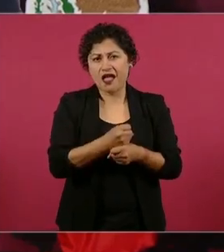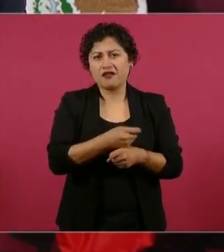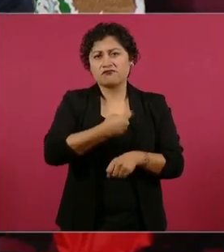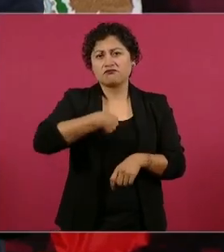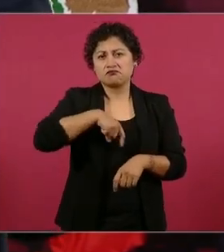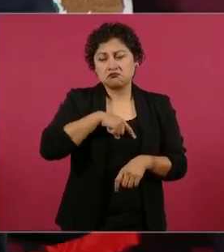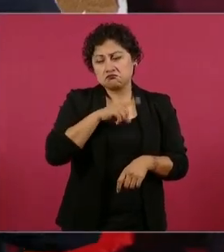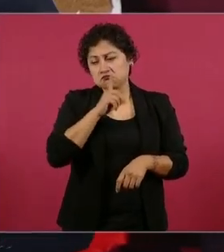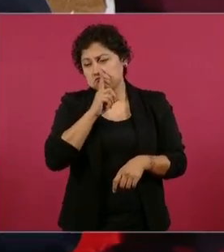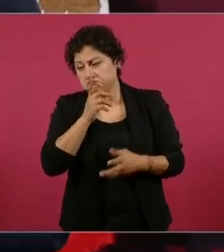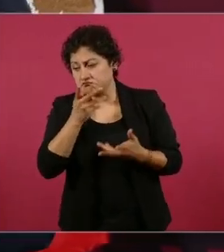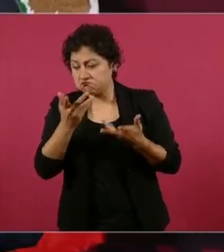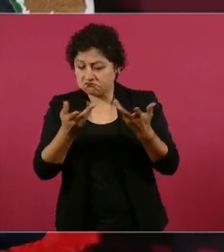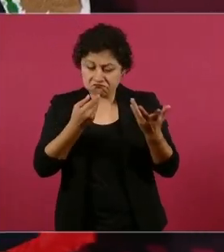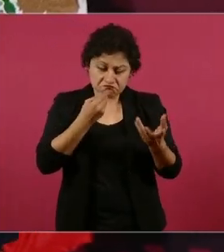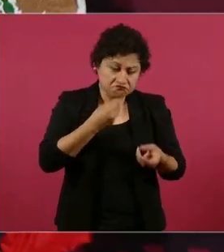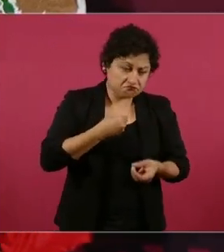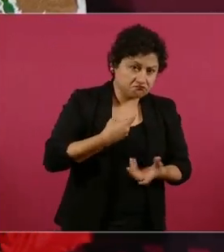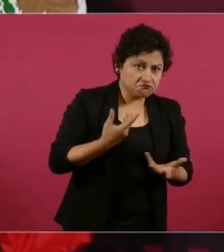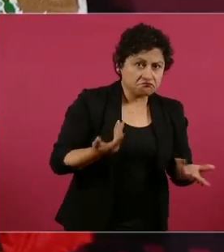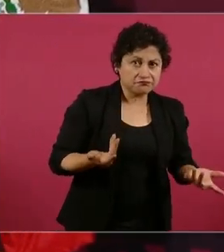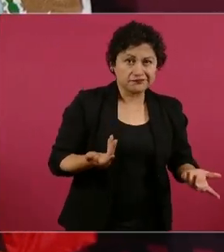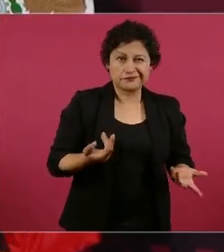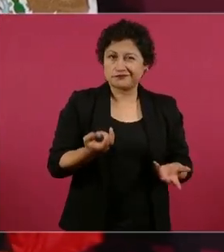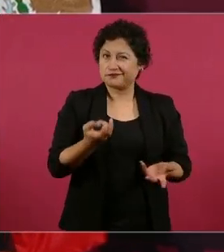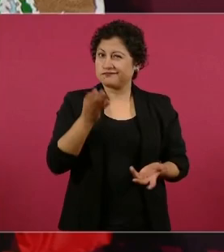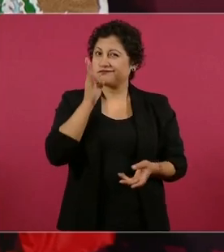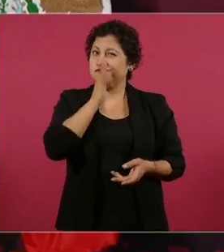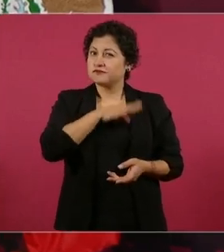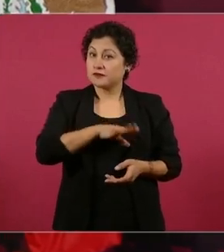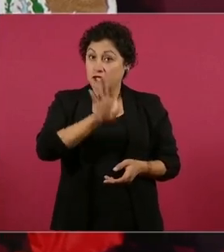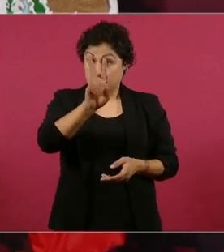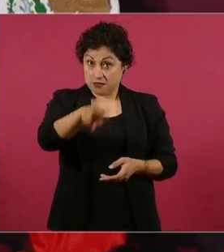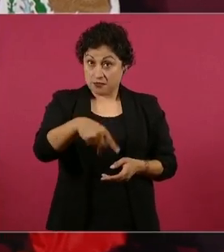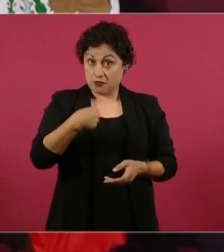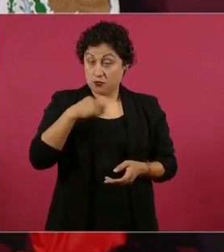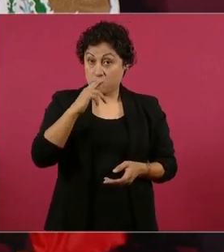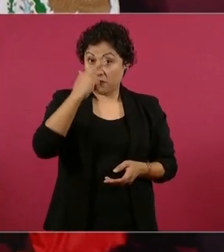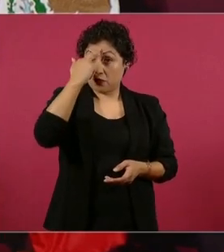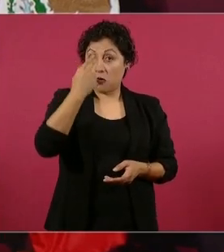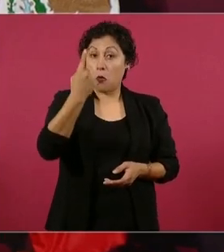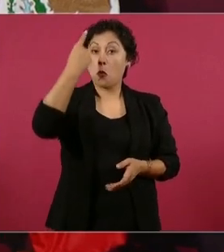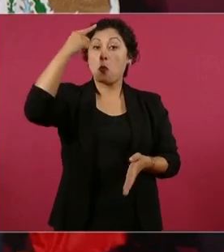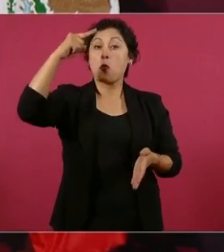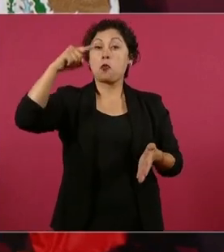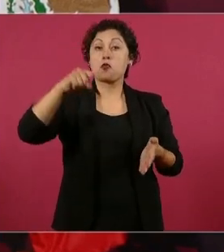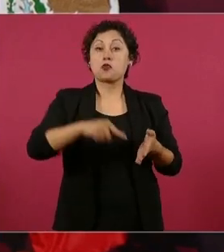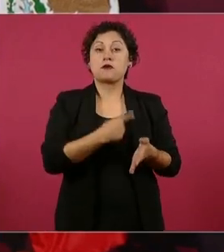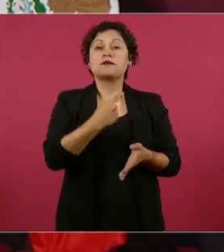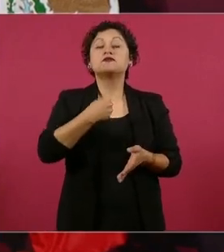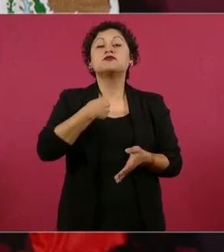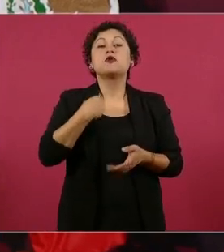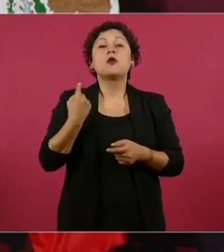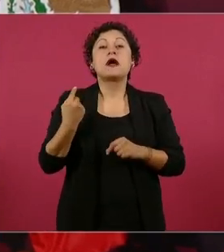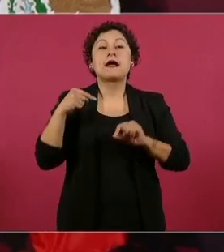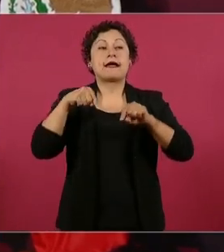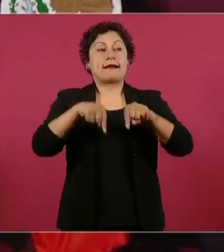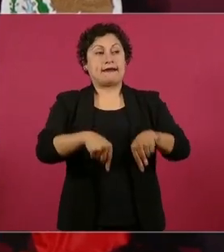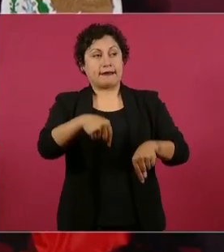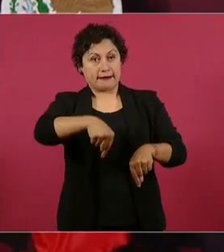Una vez dije aquí y se ofendieron. Con todo respeto,